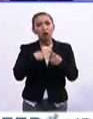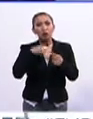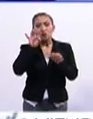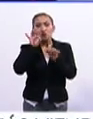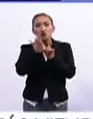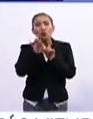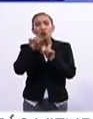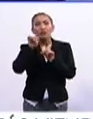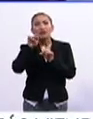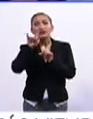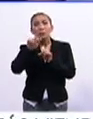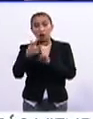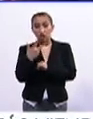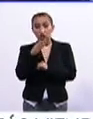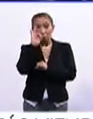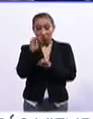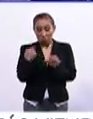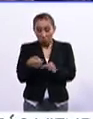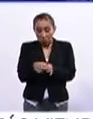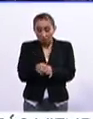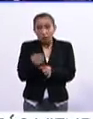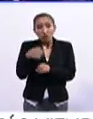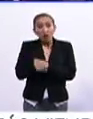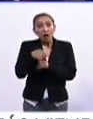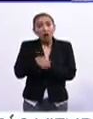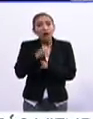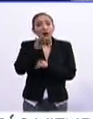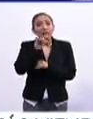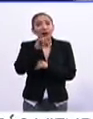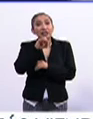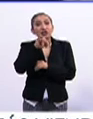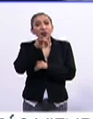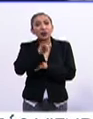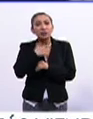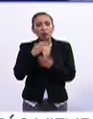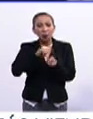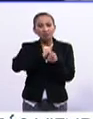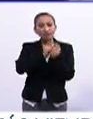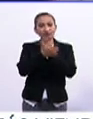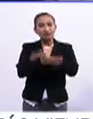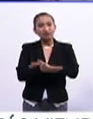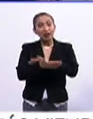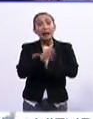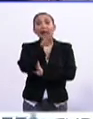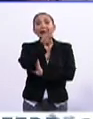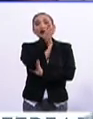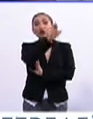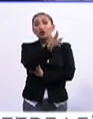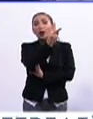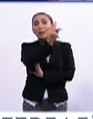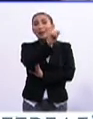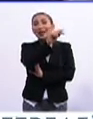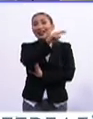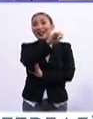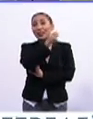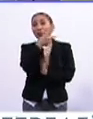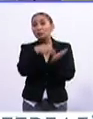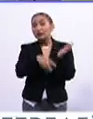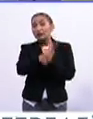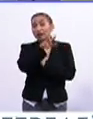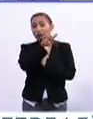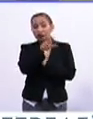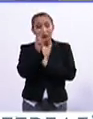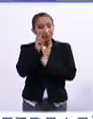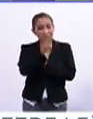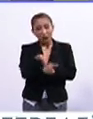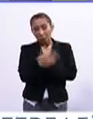y únicamente 8% lo hace con números fraccionarios que implican conversiones. Los resultados de Planea 2018 muestran